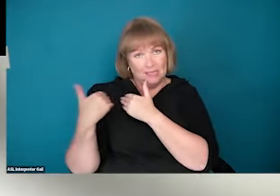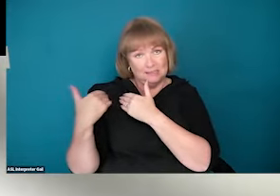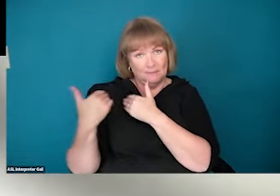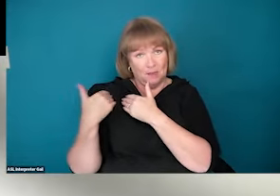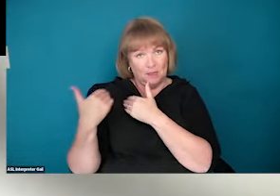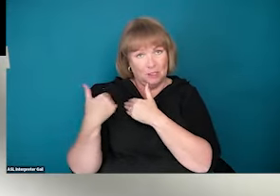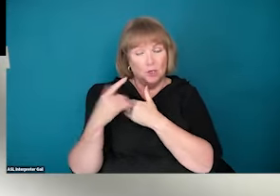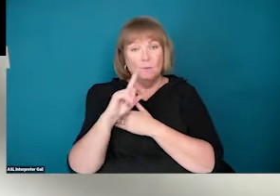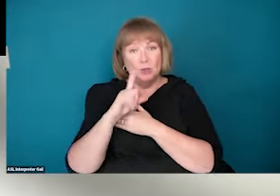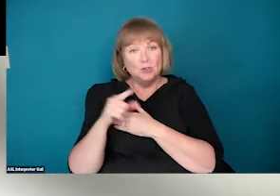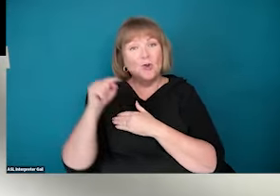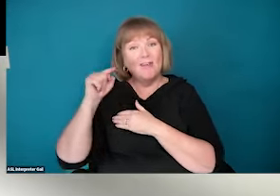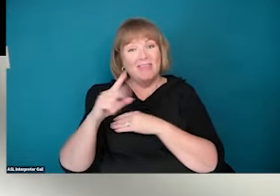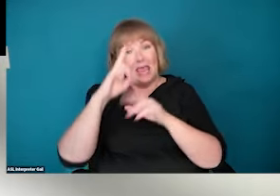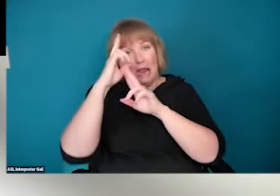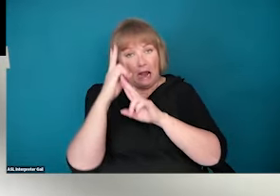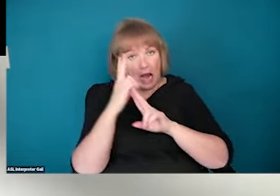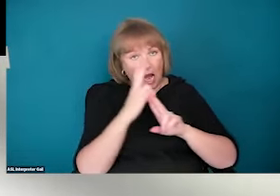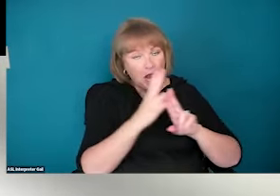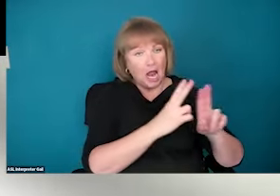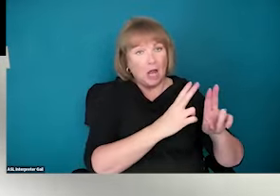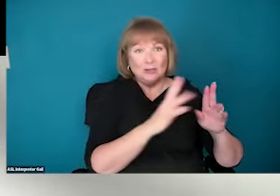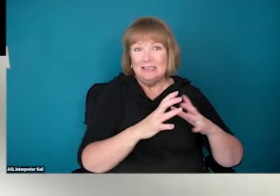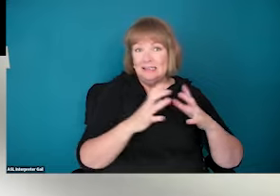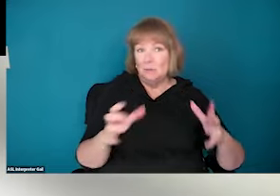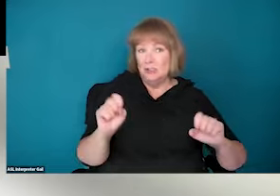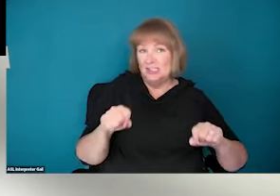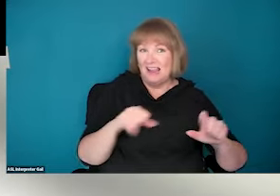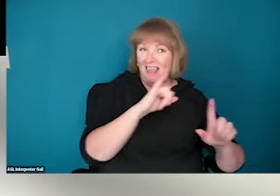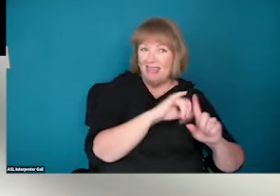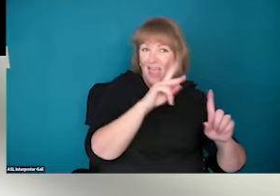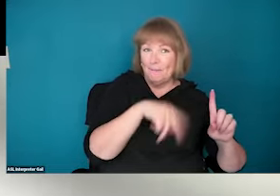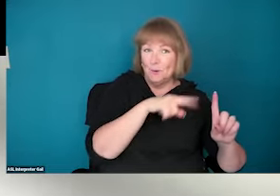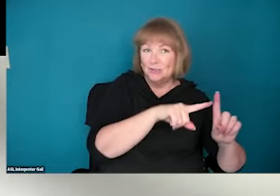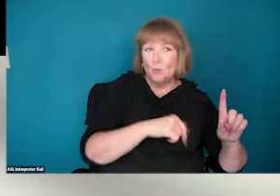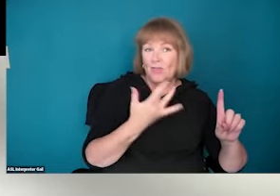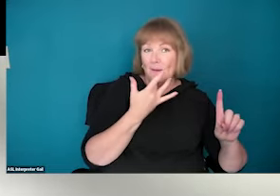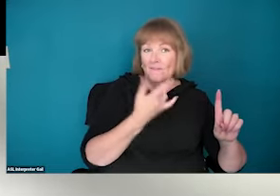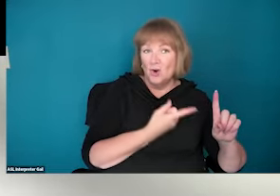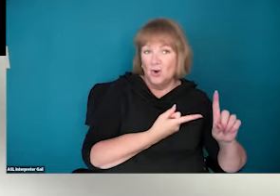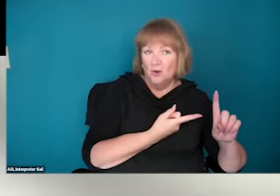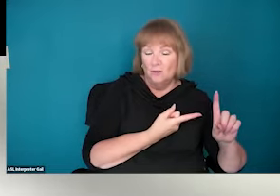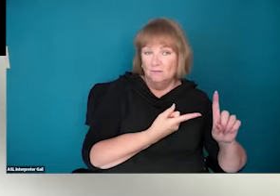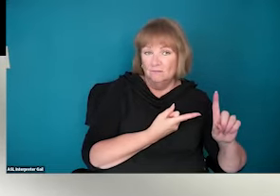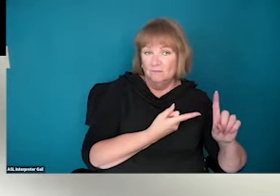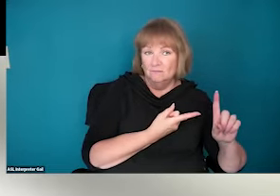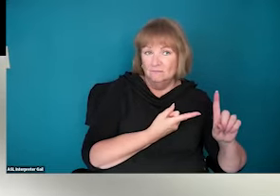es custodio, tomando las decisiones, sino que el guardián, el custodio,